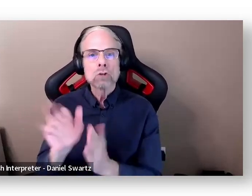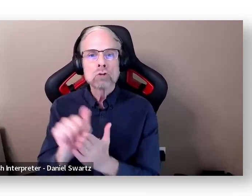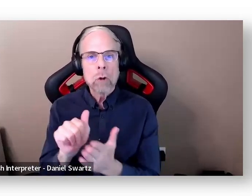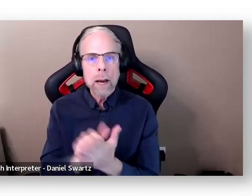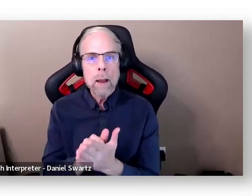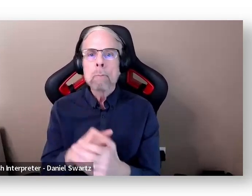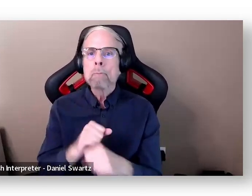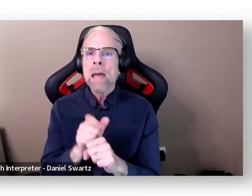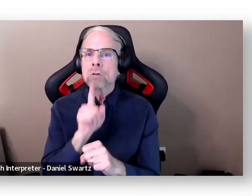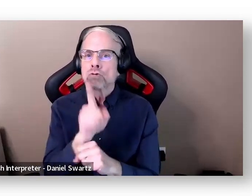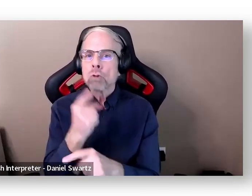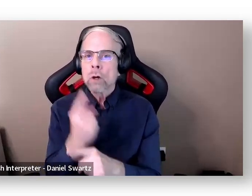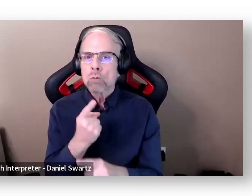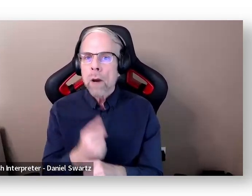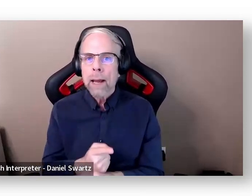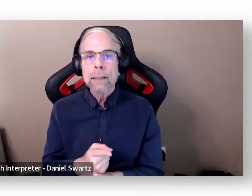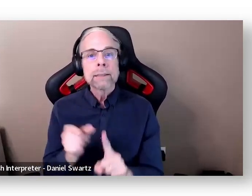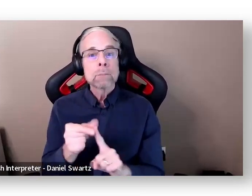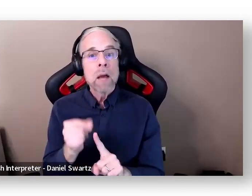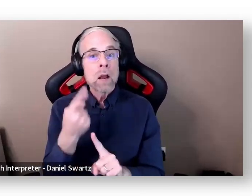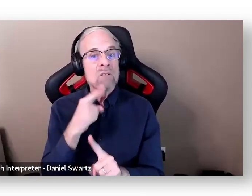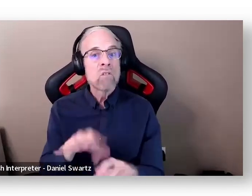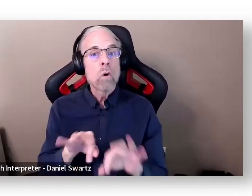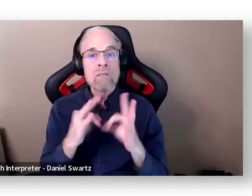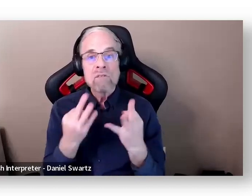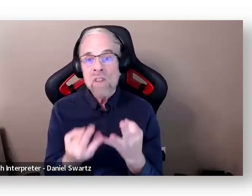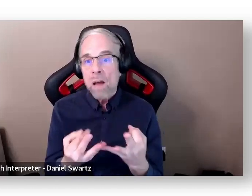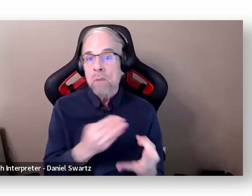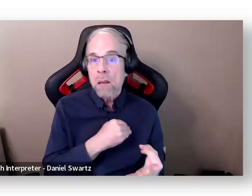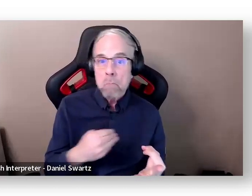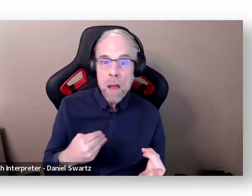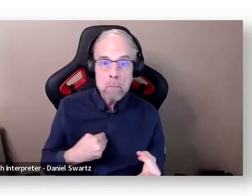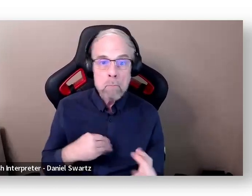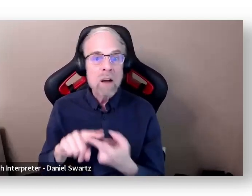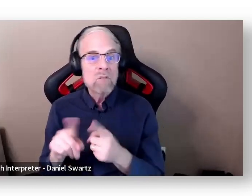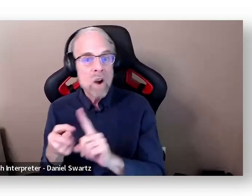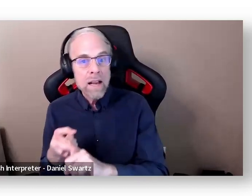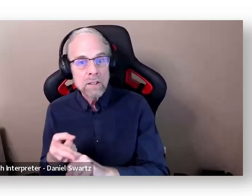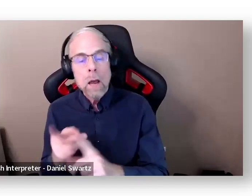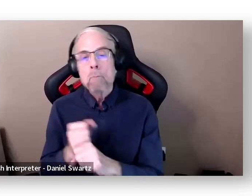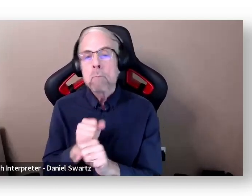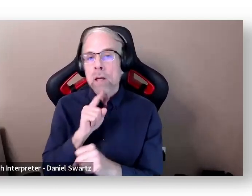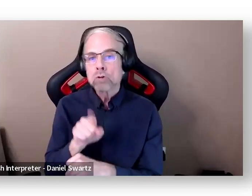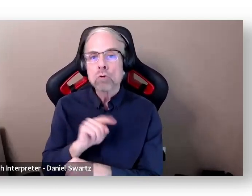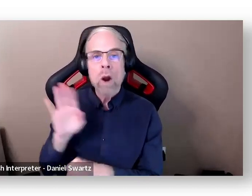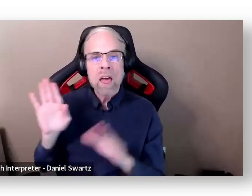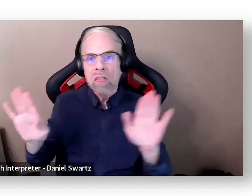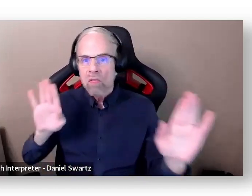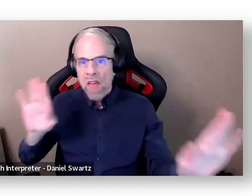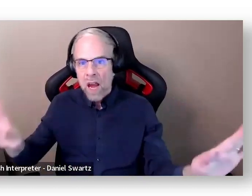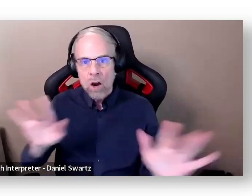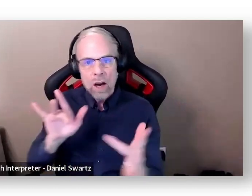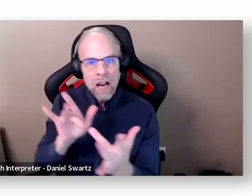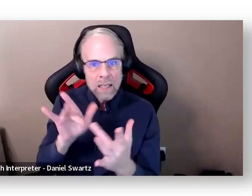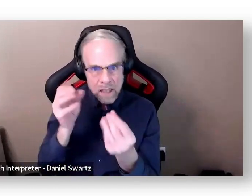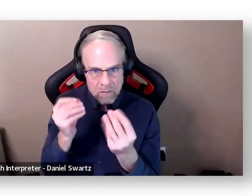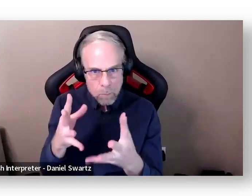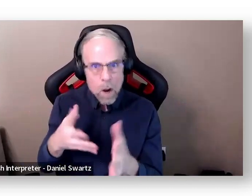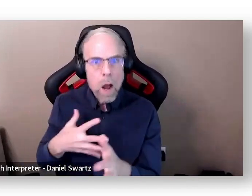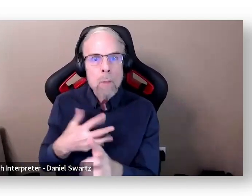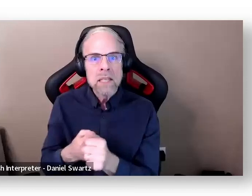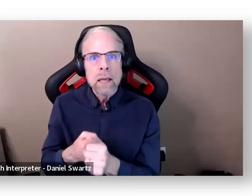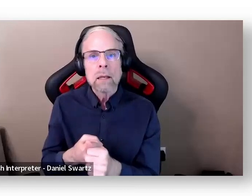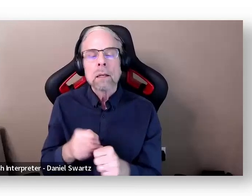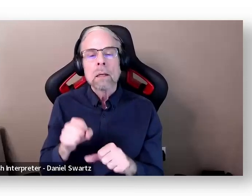es el 888. También pueden hacer esta, actualizar esta información en línea. Por favor, si tienen amigos o